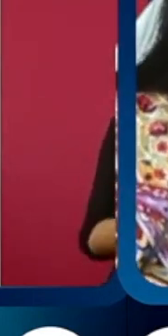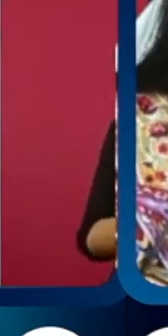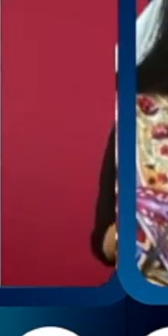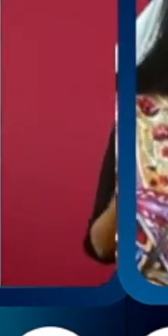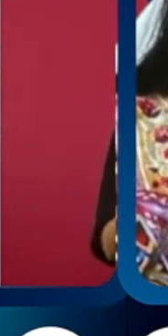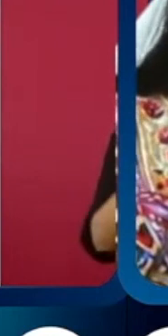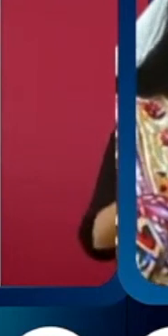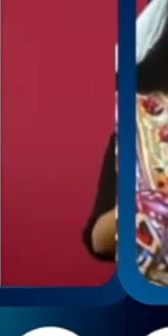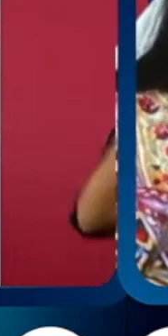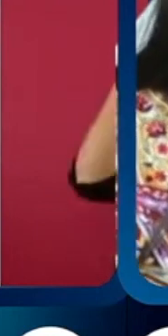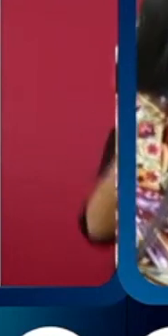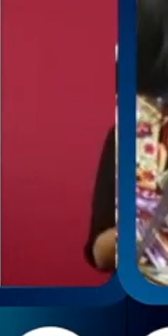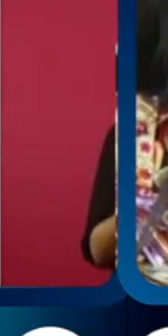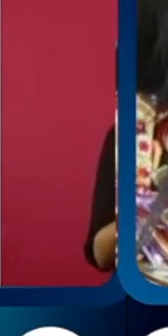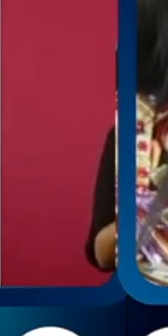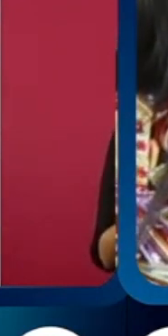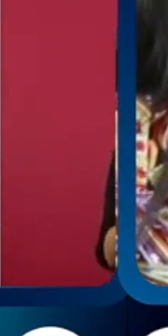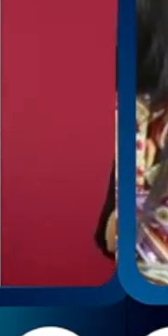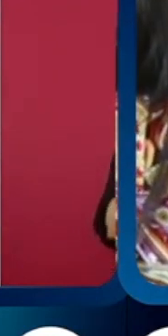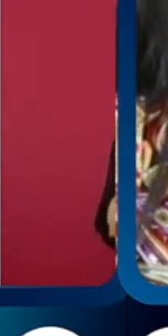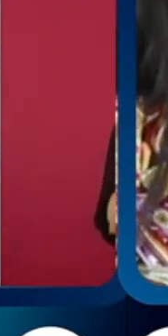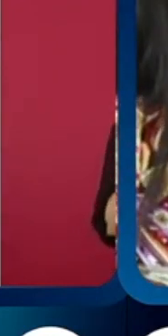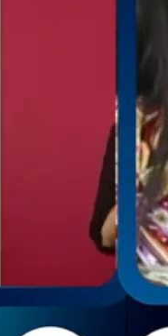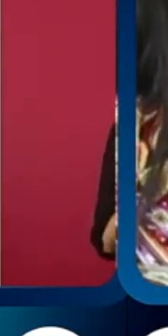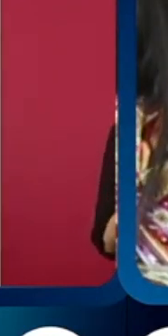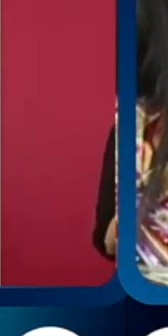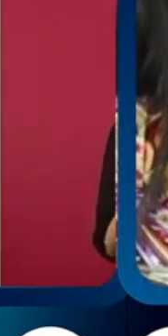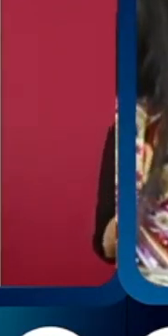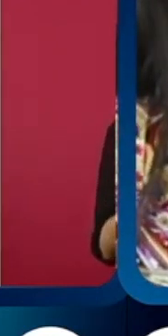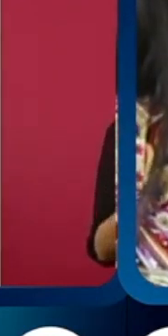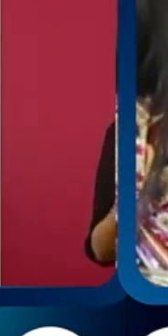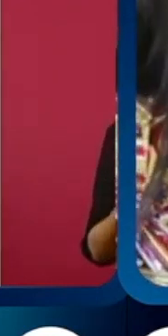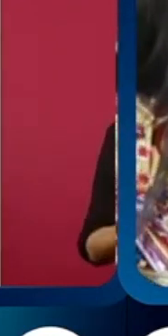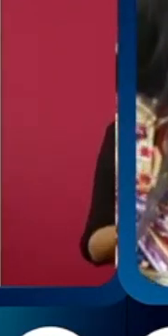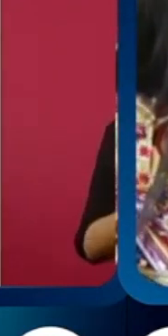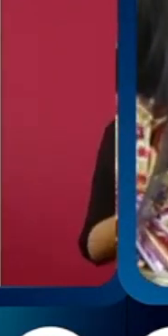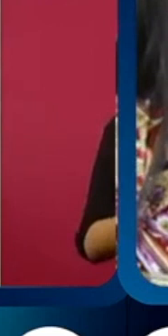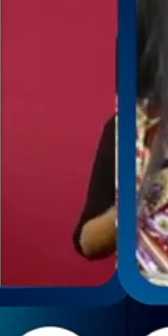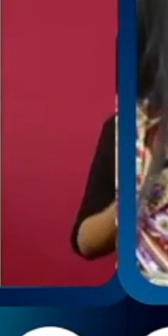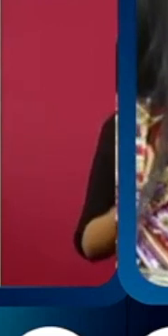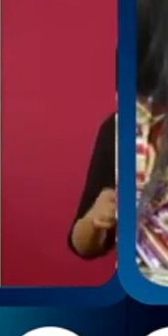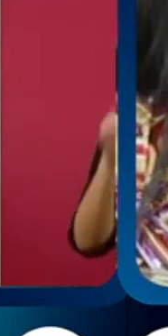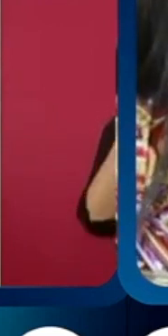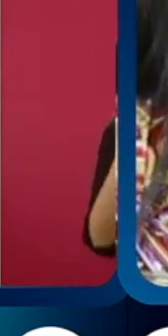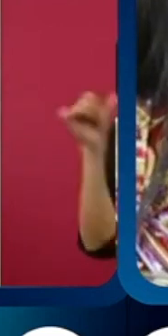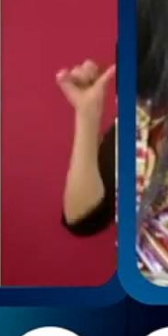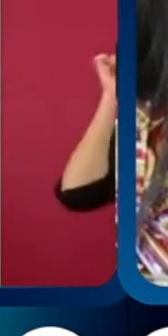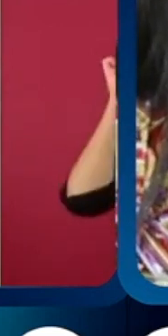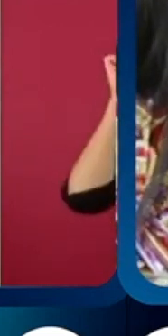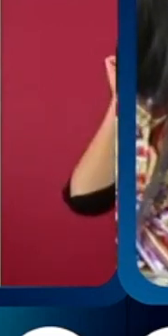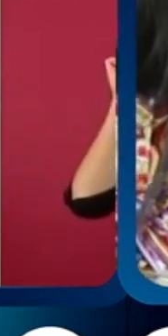de Devani, y también comentar que ayer en la reunión que se tuvo de seguimiento hubo